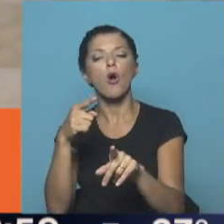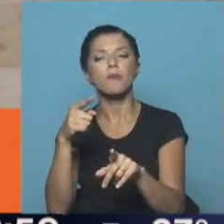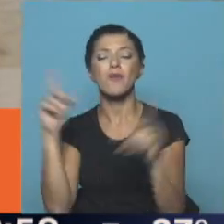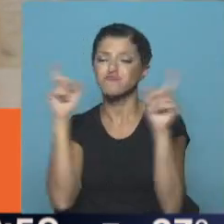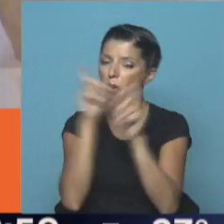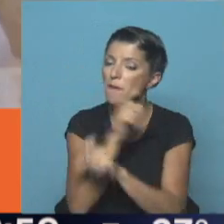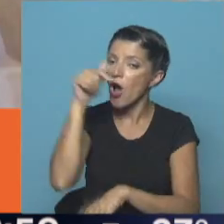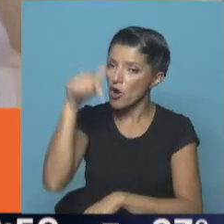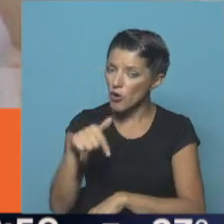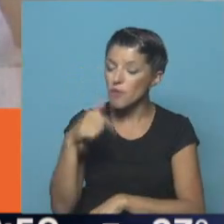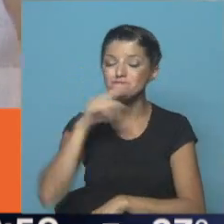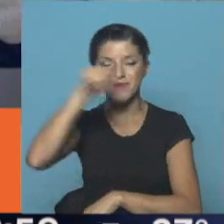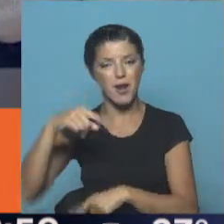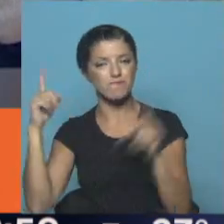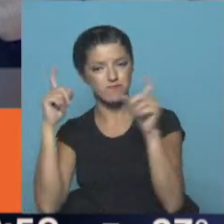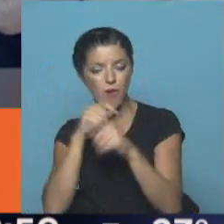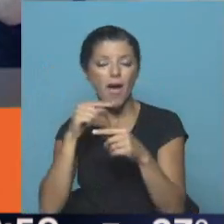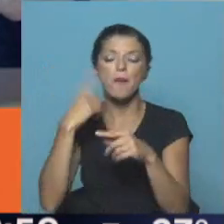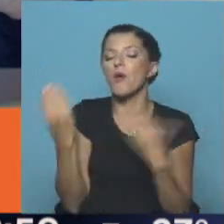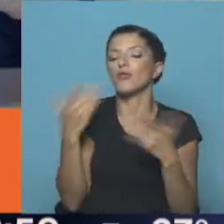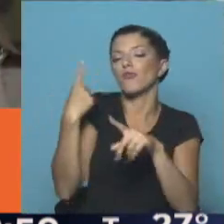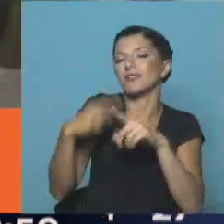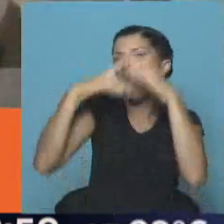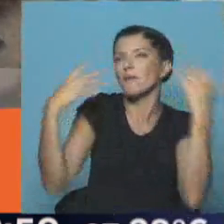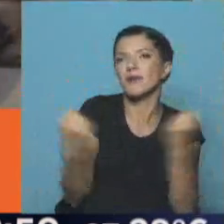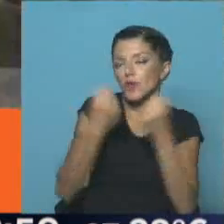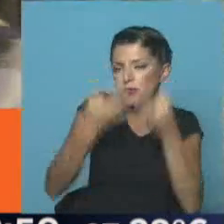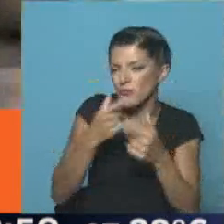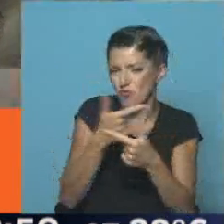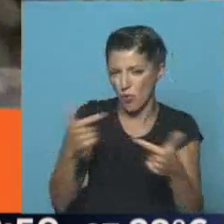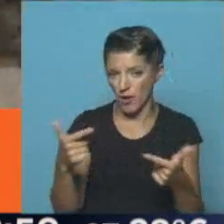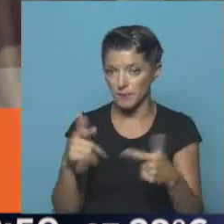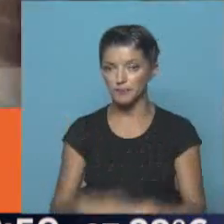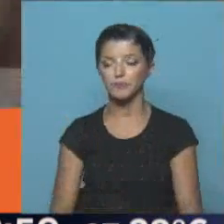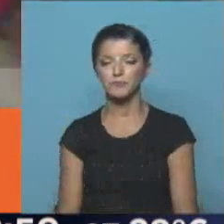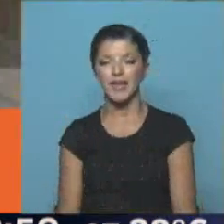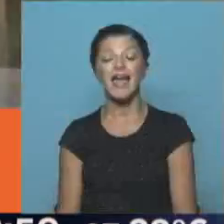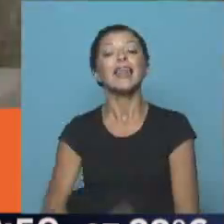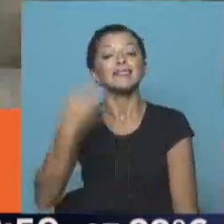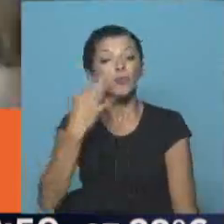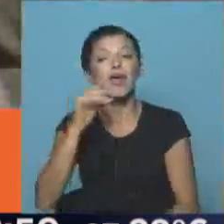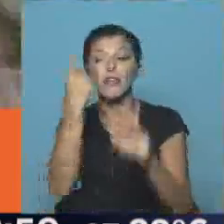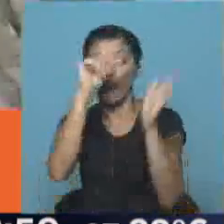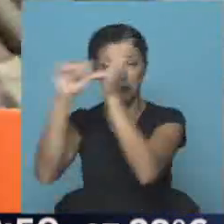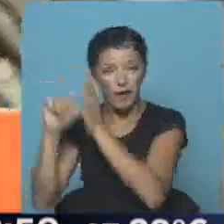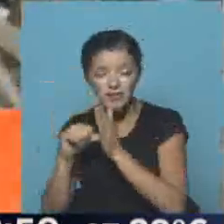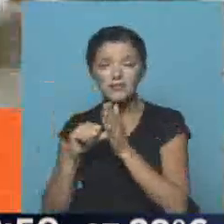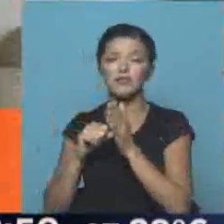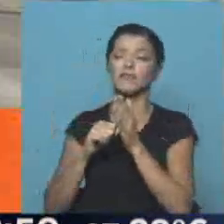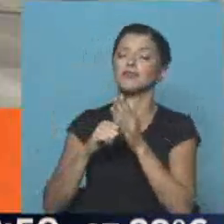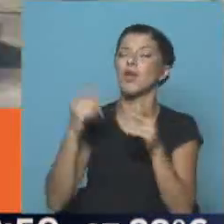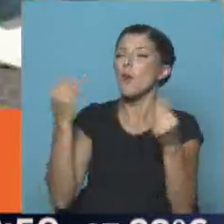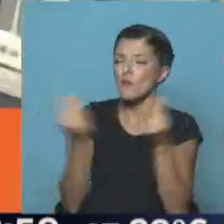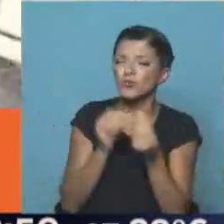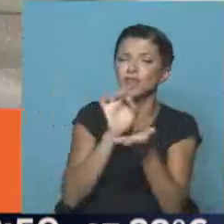dificultades que ensombrecen los festejos de este aniversario. La seguridad interna, amenazada por los atentados yihadistas,